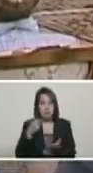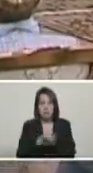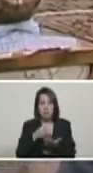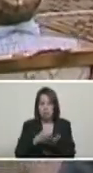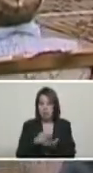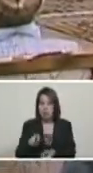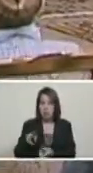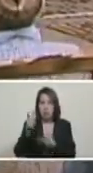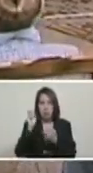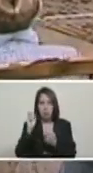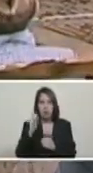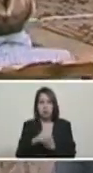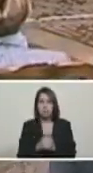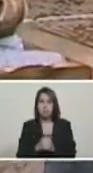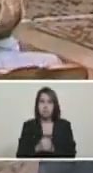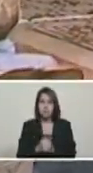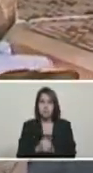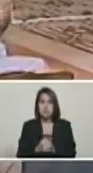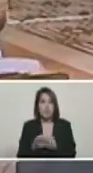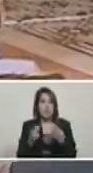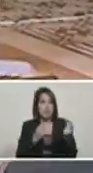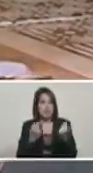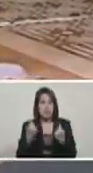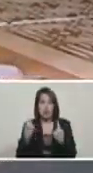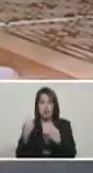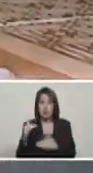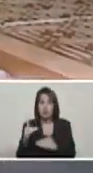del tamaño del salario mínimo.